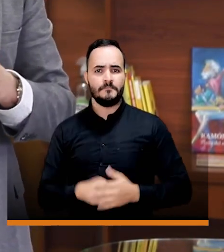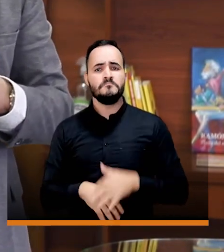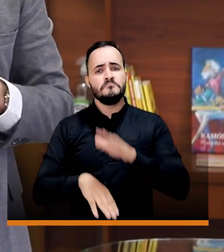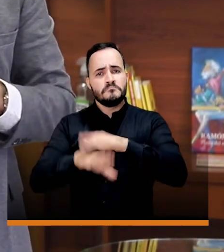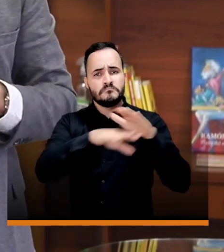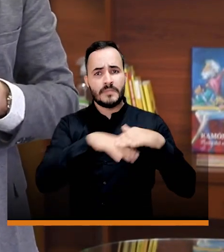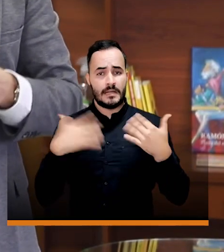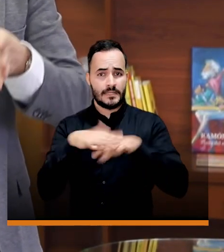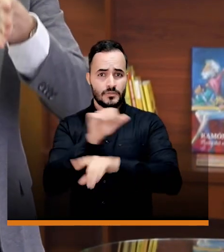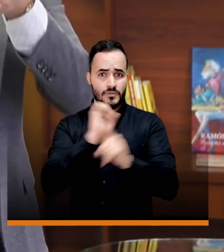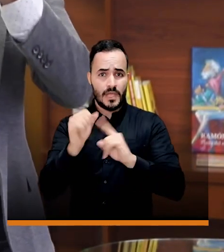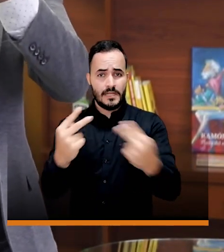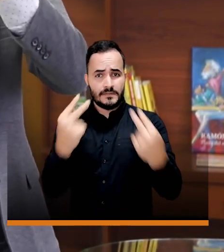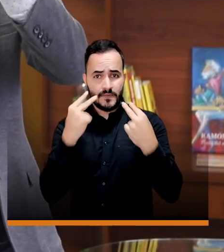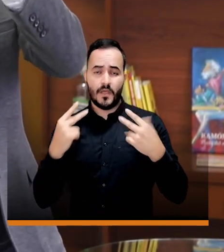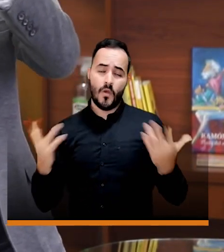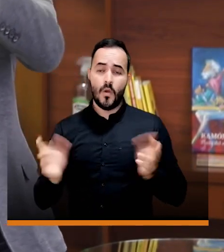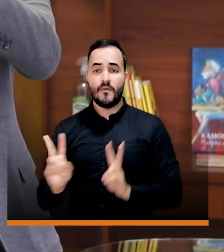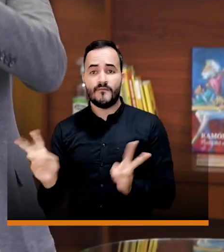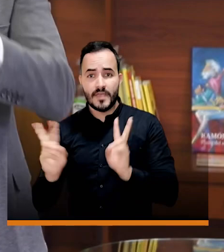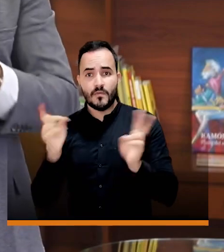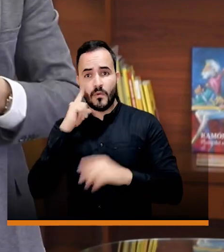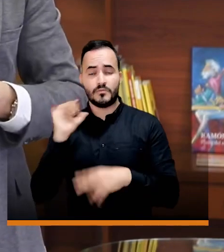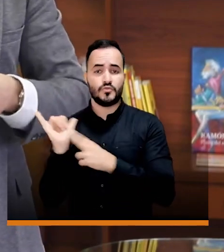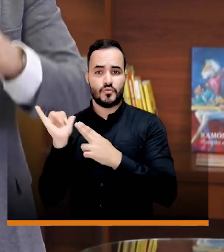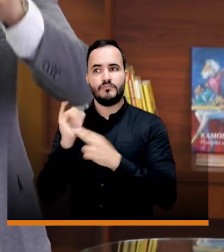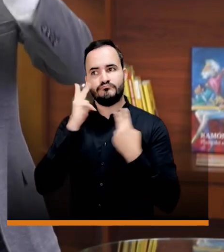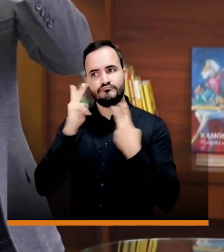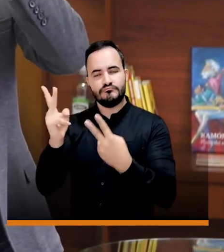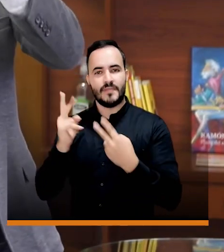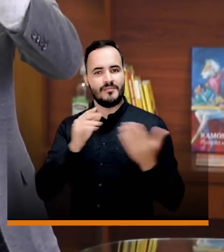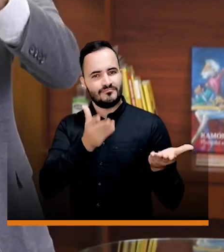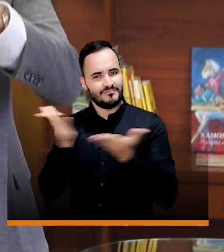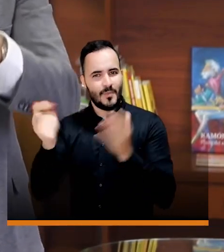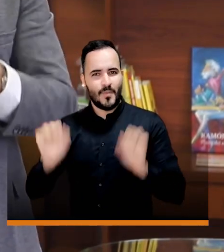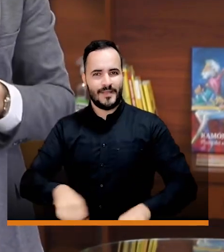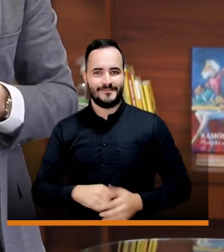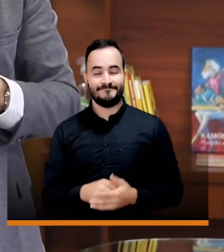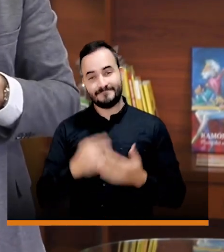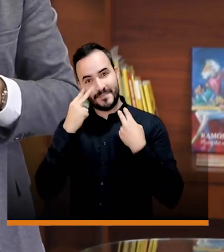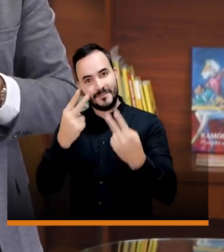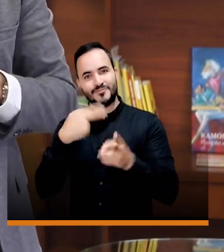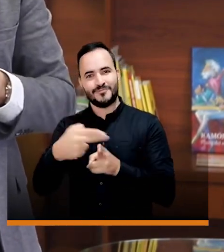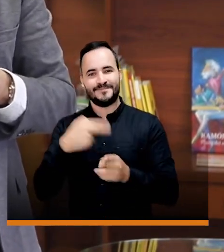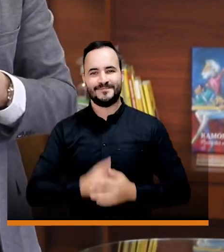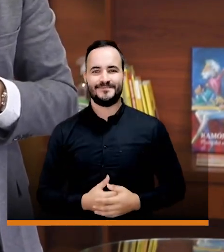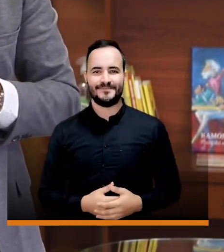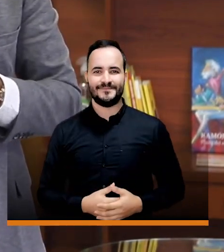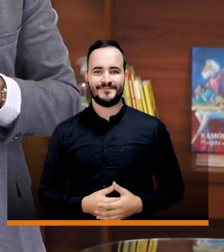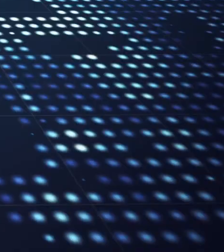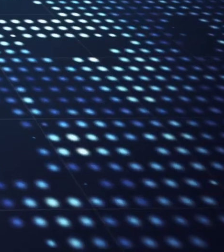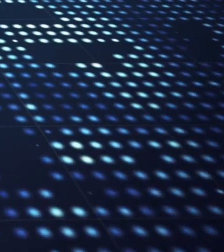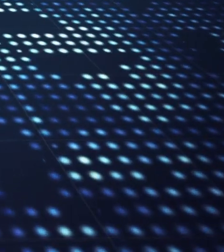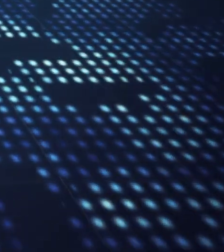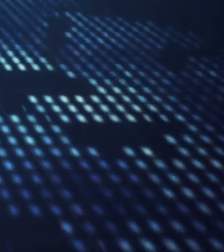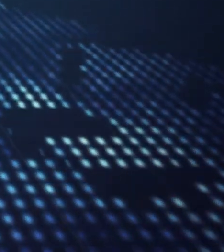redes sociales, y puedes seguir las sesiones en vivo por nuestro canal de YouTube. Te esperamos.